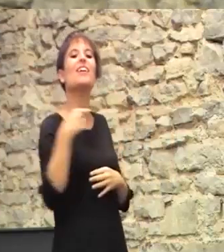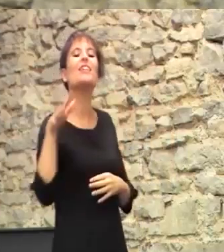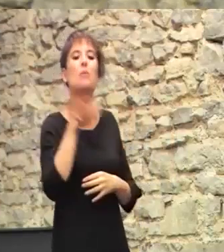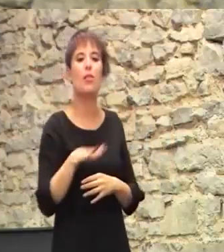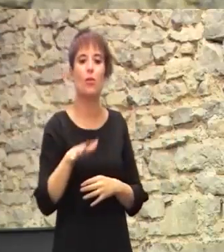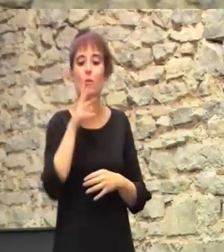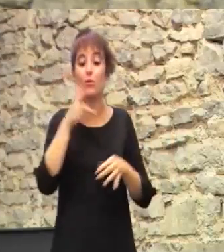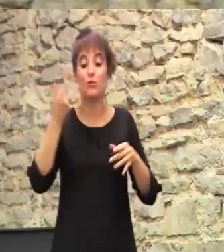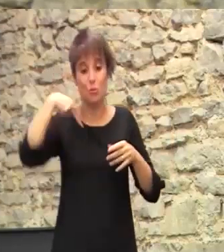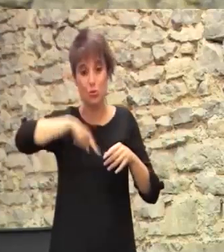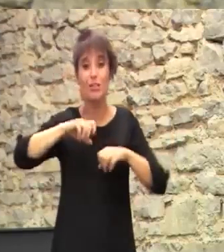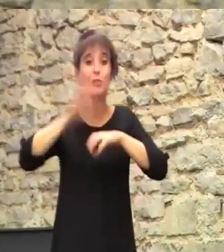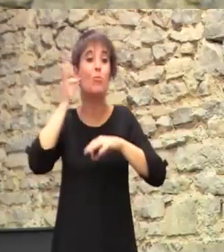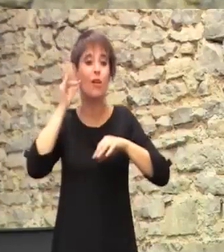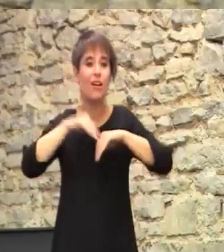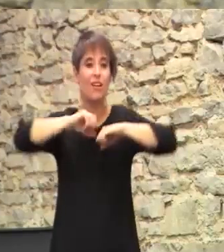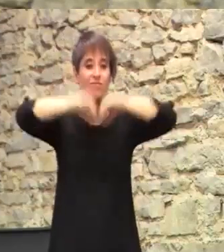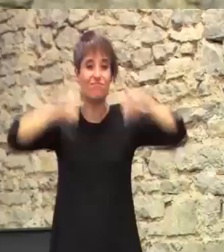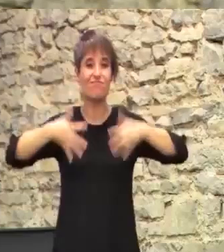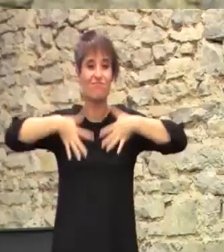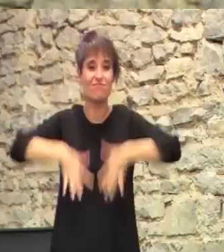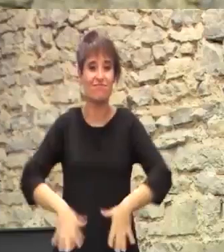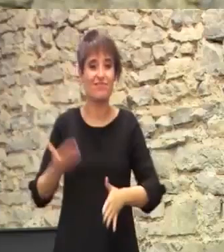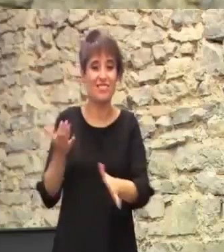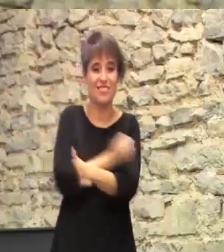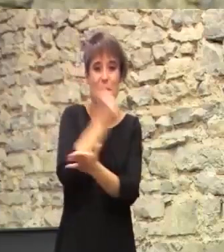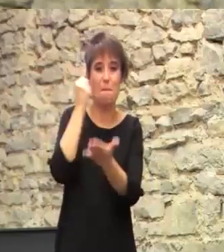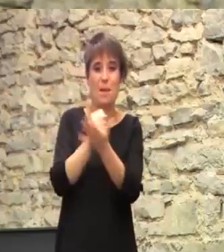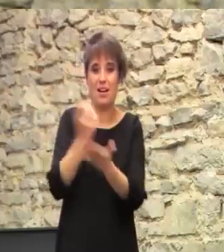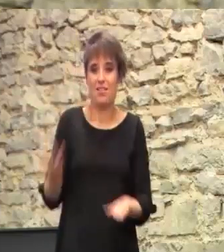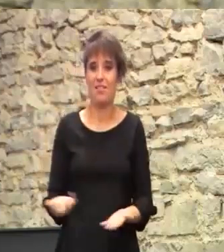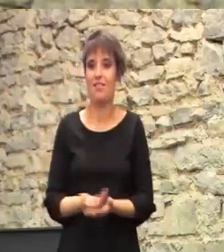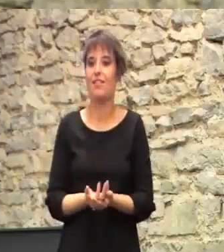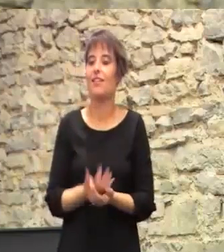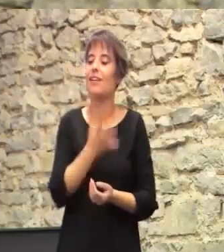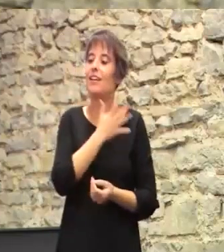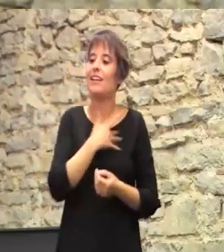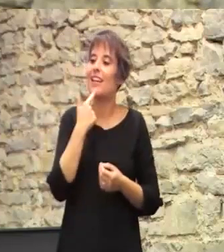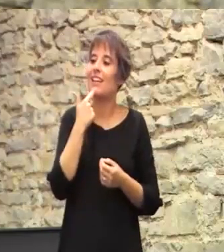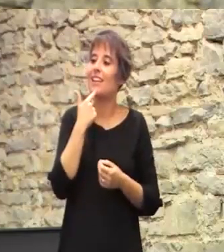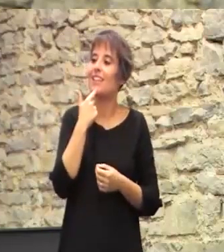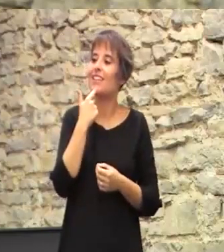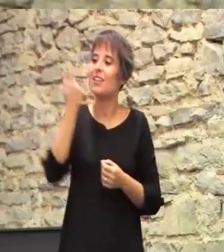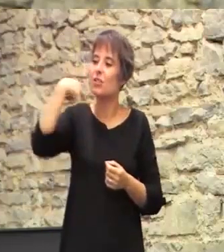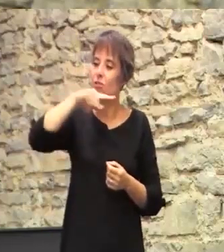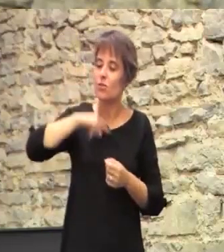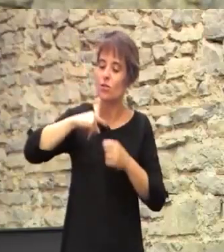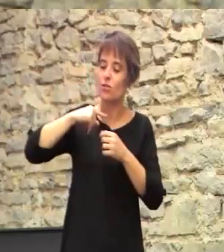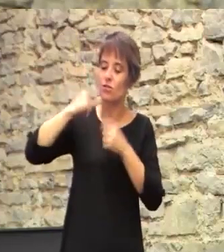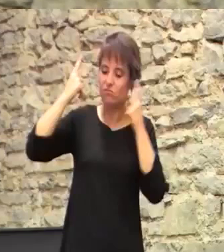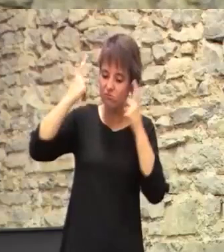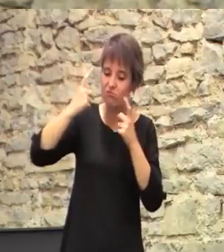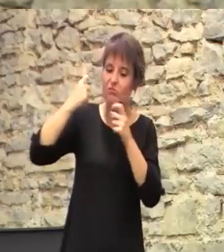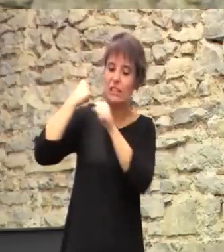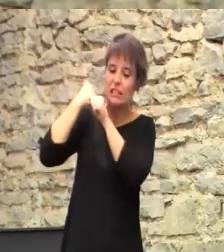nuestra subjetividad es decir no nos olvidemos que después de tantos años de tener el